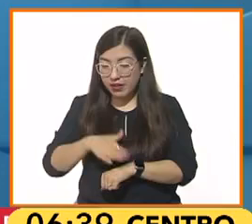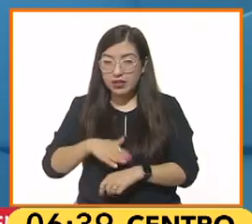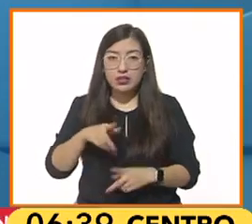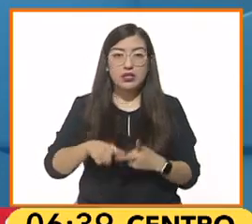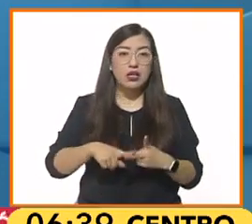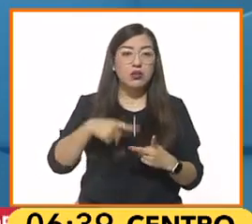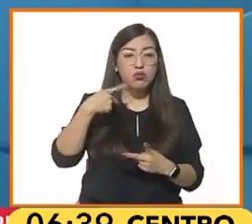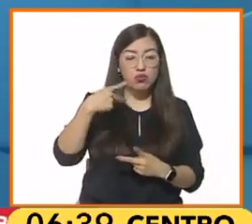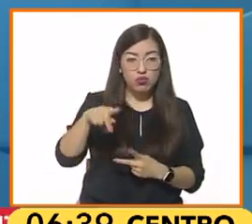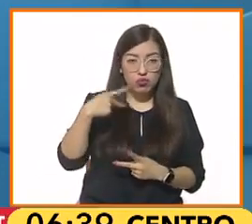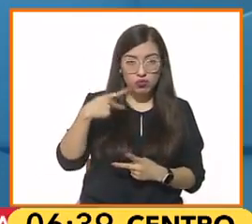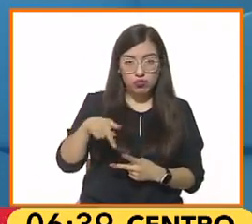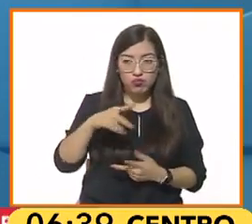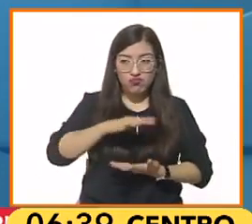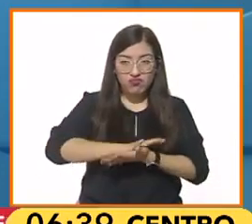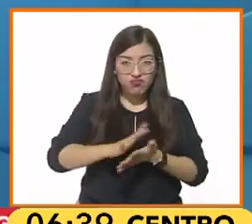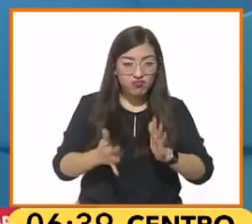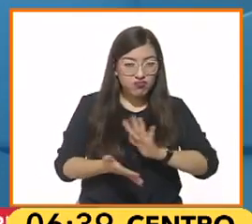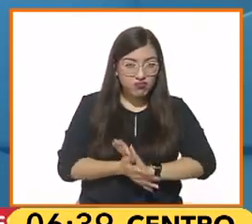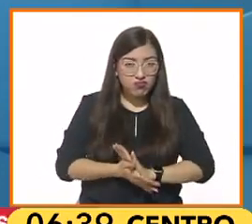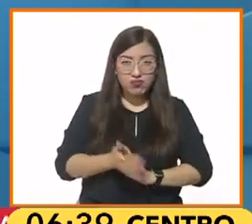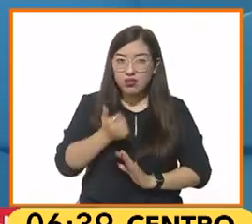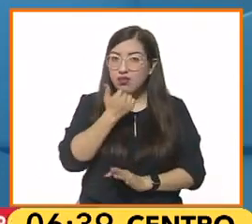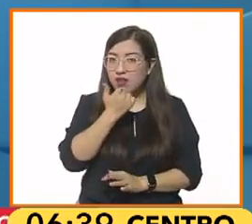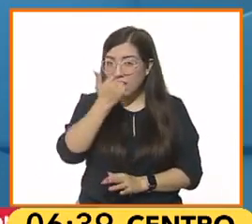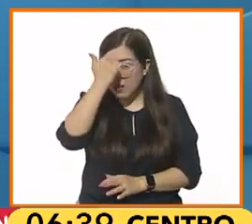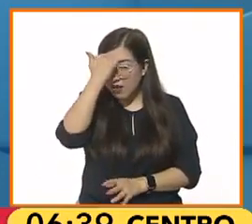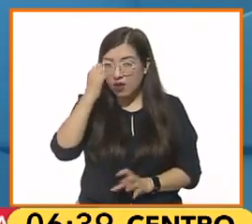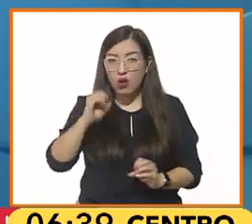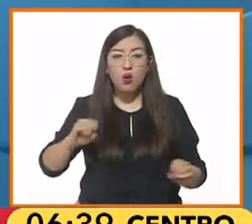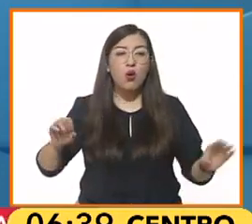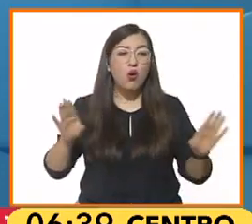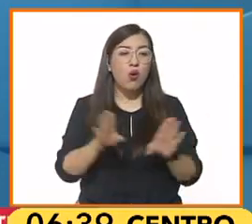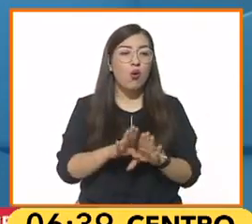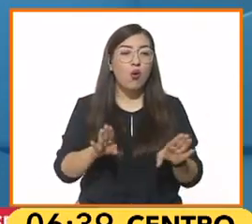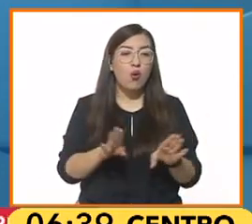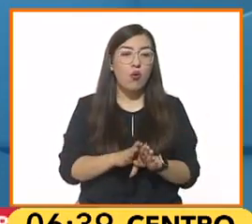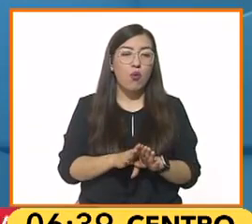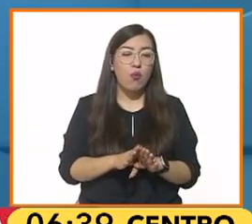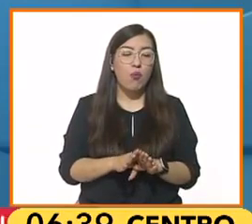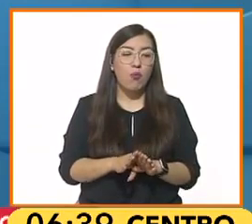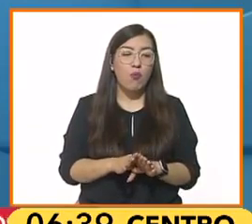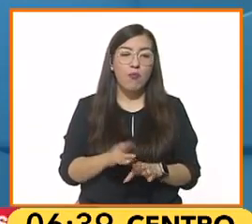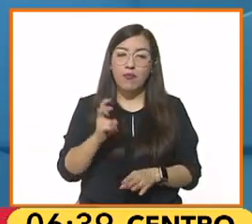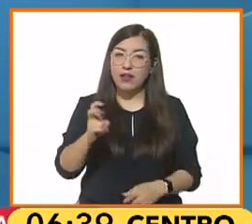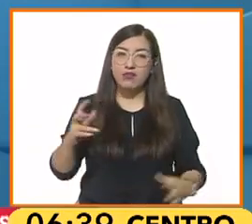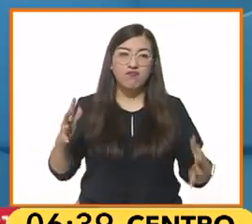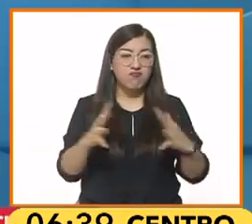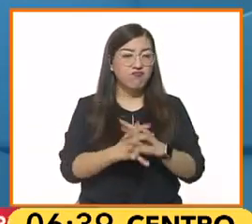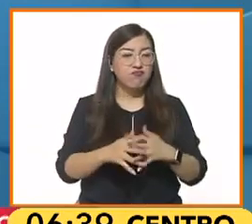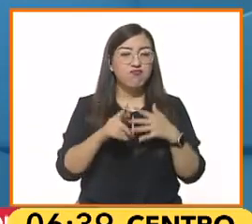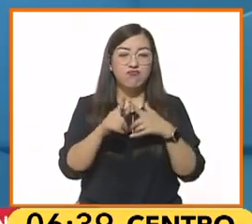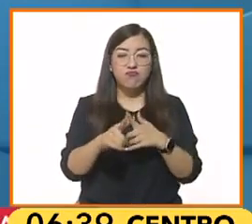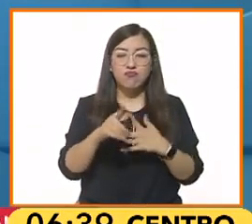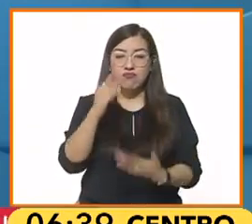Hamás, negociaciones si las hay, Netanyahu con la advertencia, solo bajo fuego, las hostilidades no cesan.